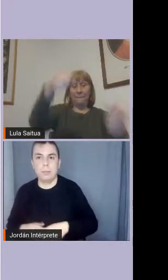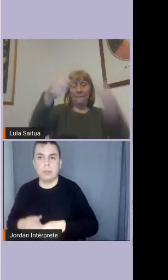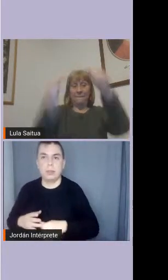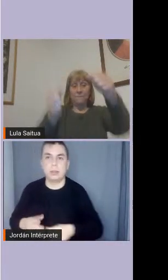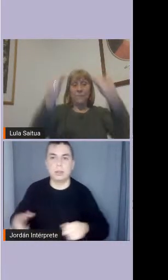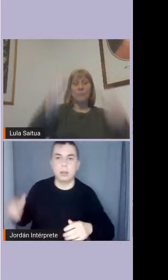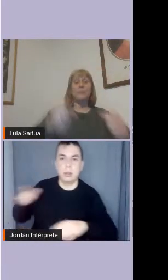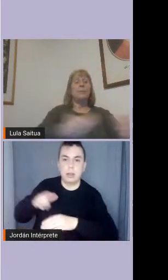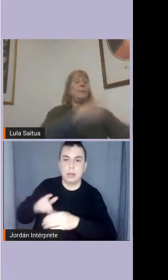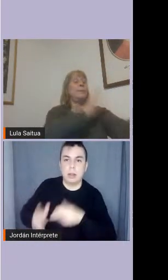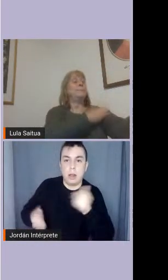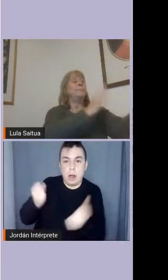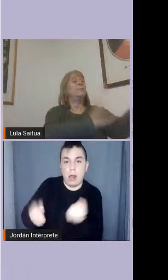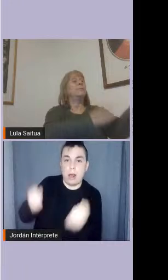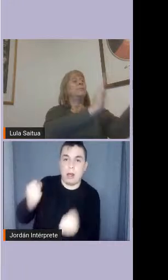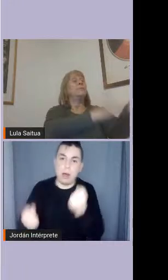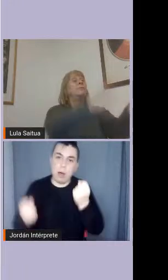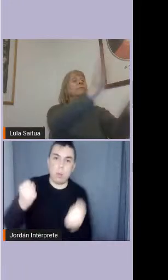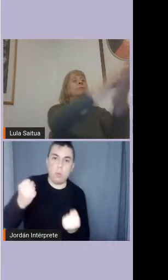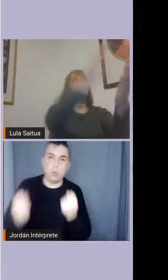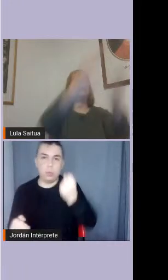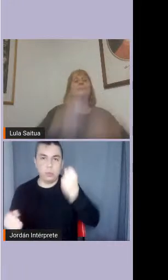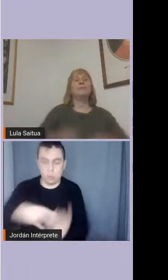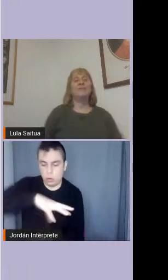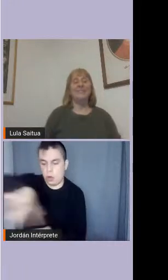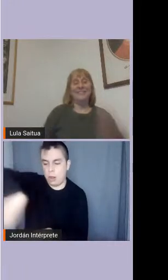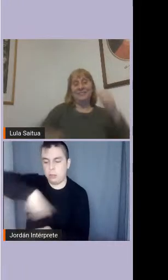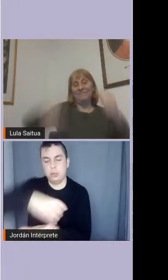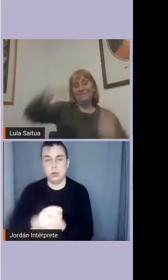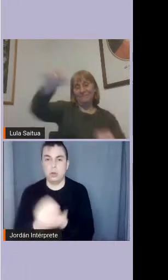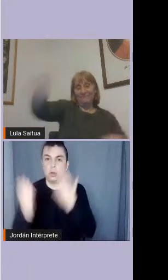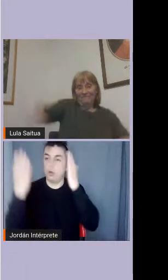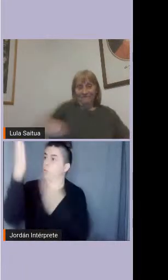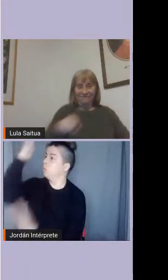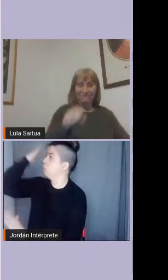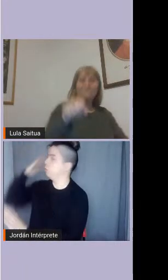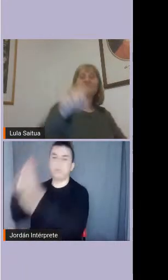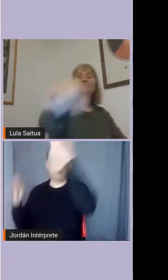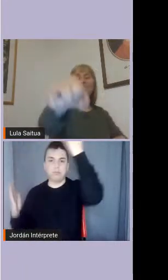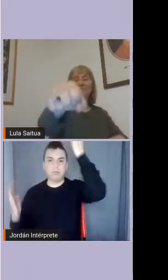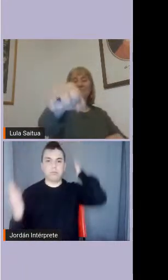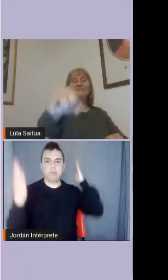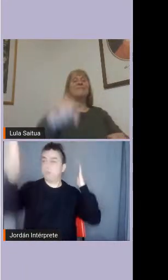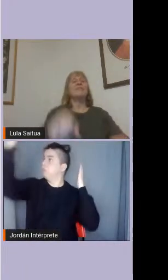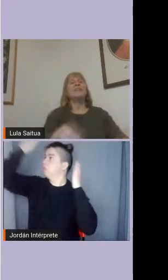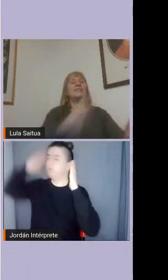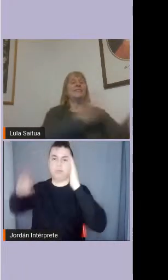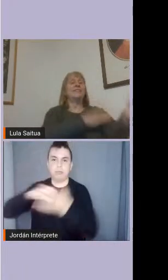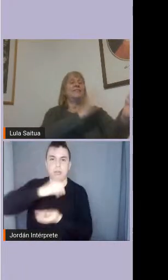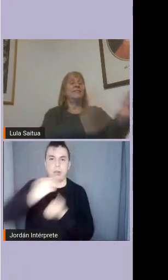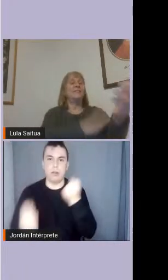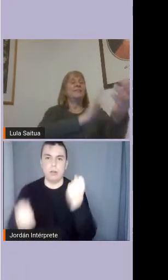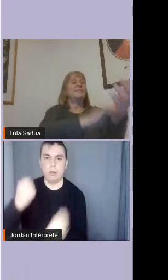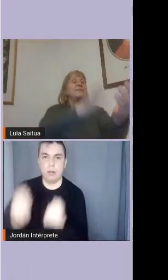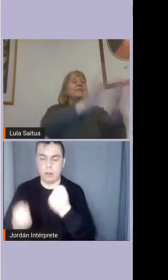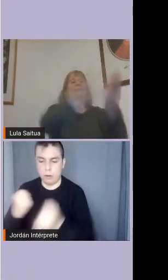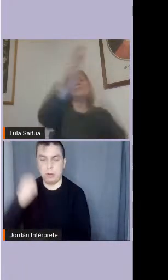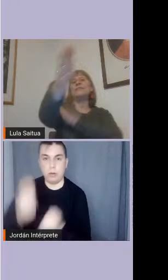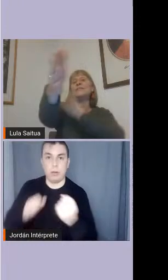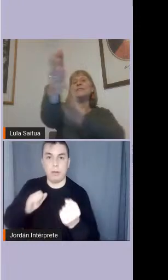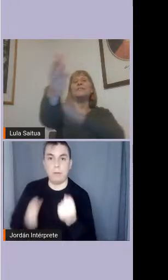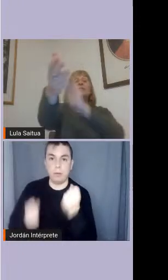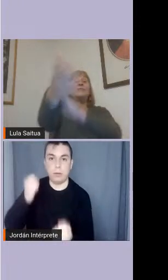y fuerza gigante, rapidito subo el carro que se va a ver dos, voy saliendo de la